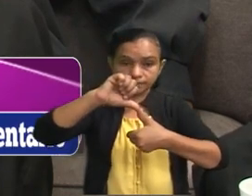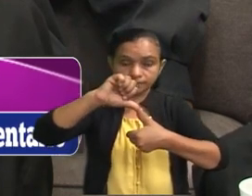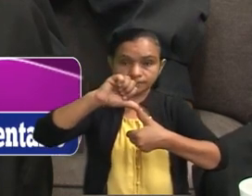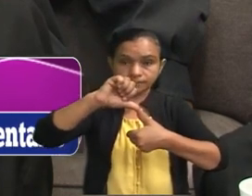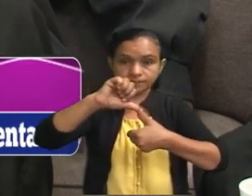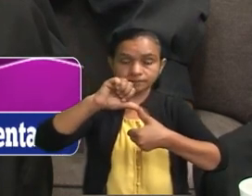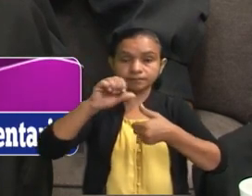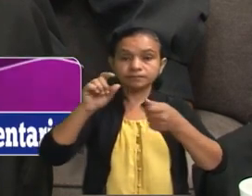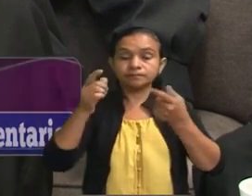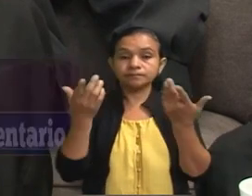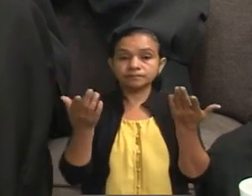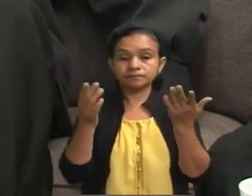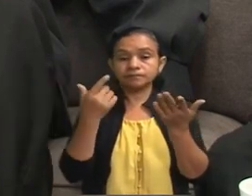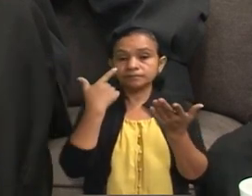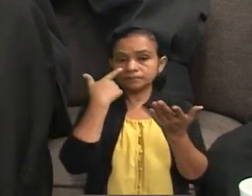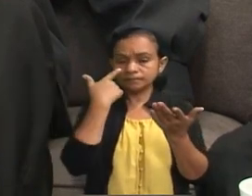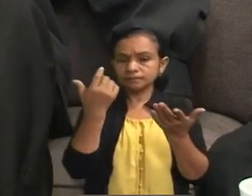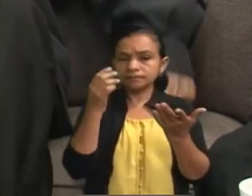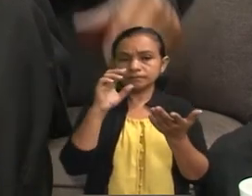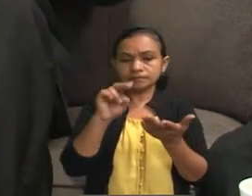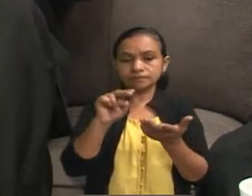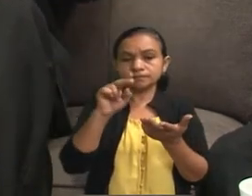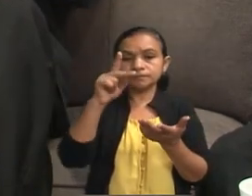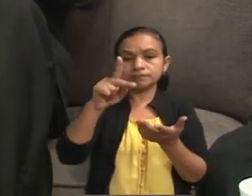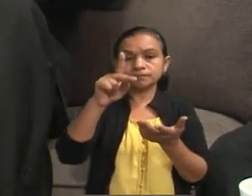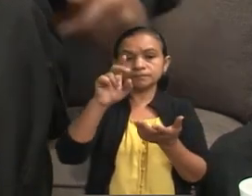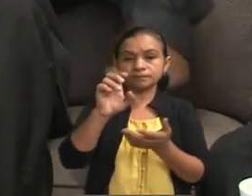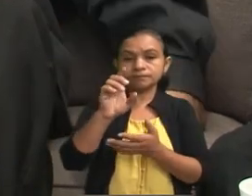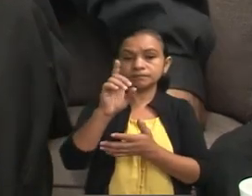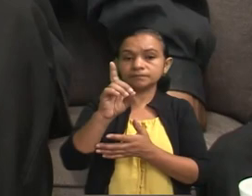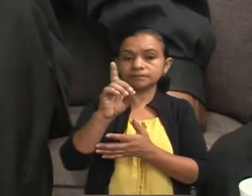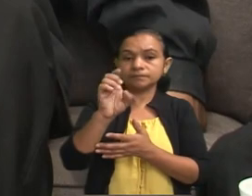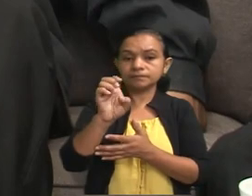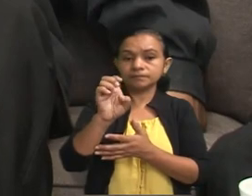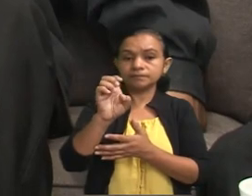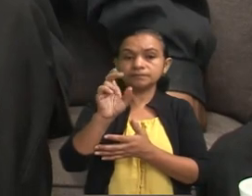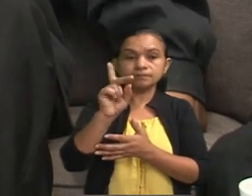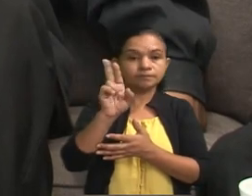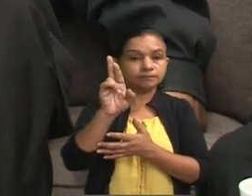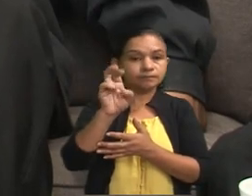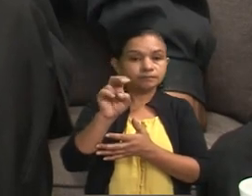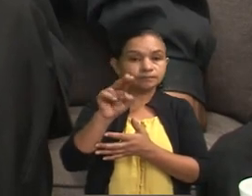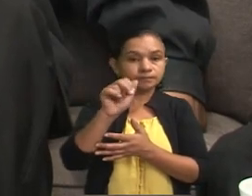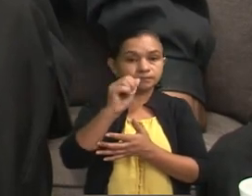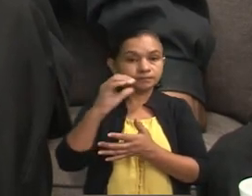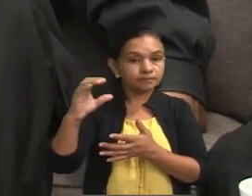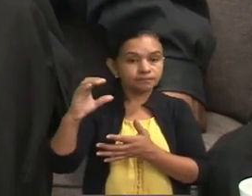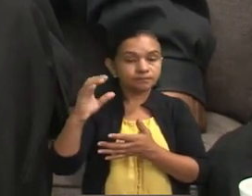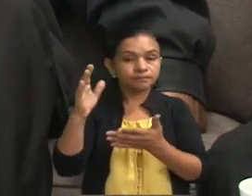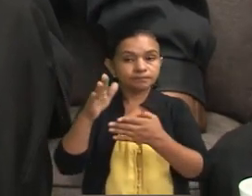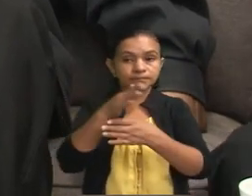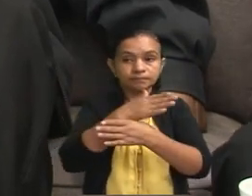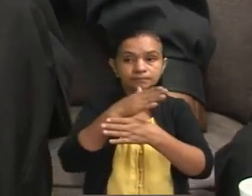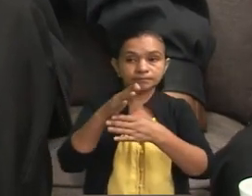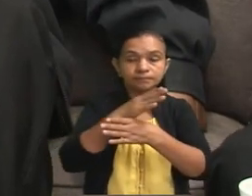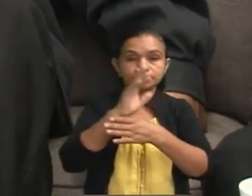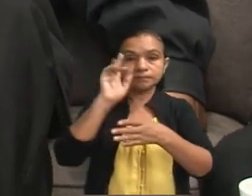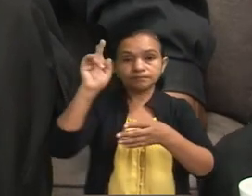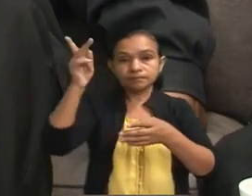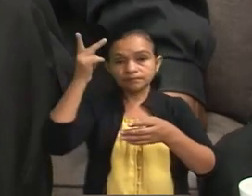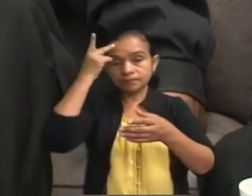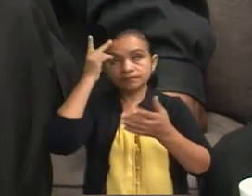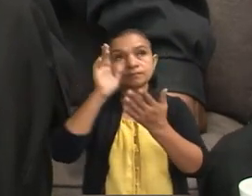como CEPREDENAC, en la cual hemos venido unificando una serie de políticas, programas,